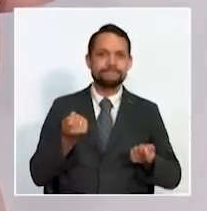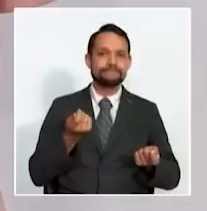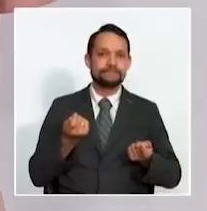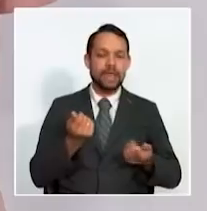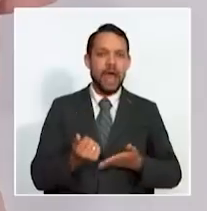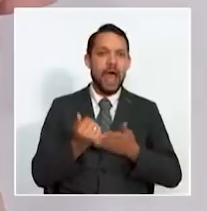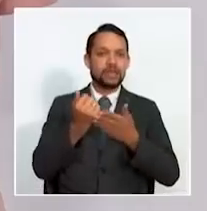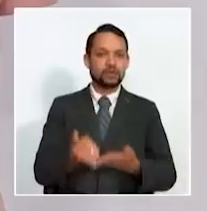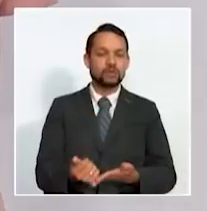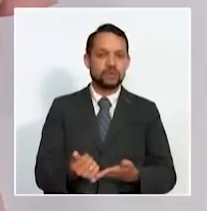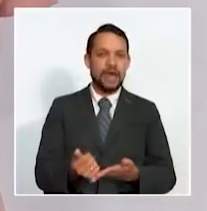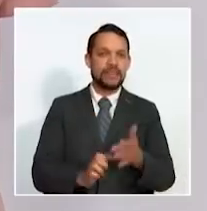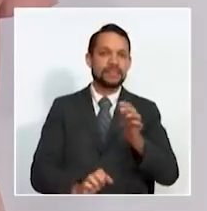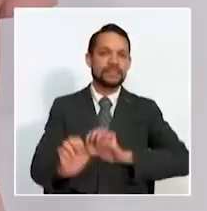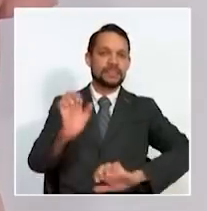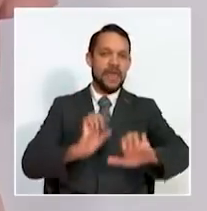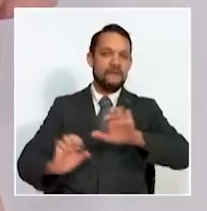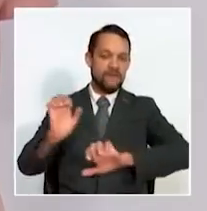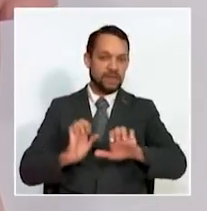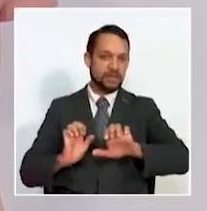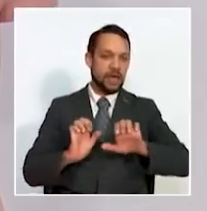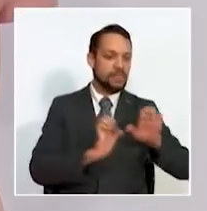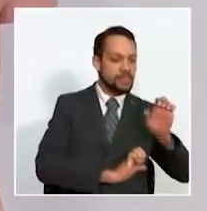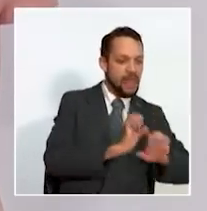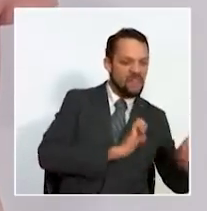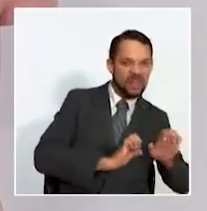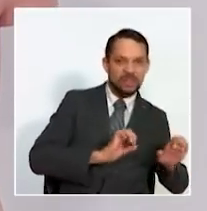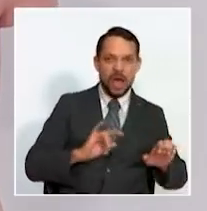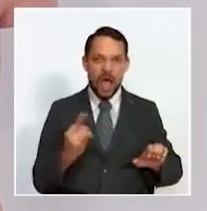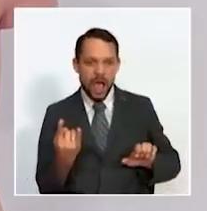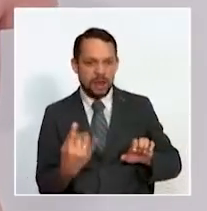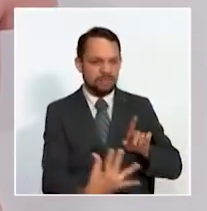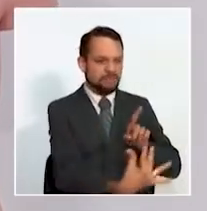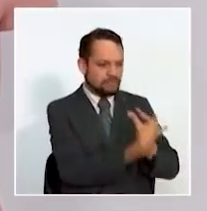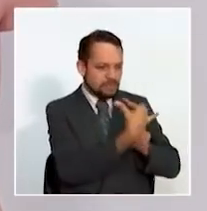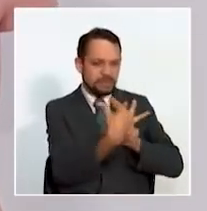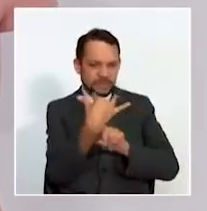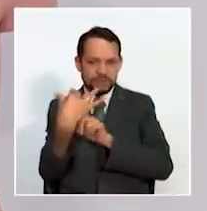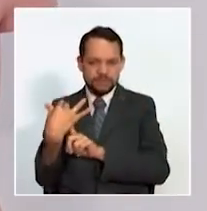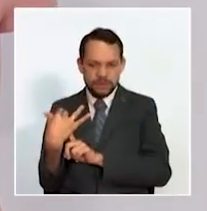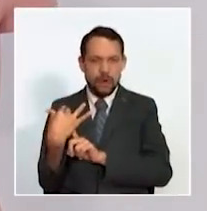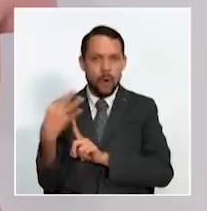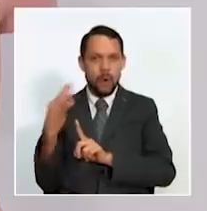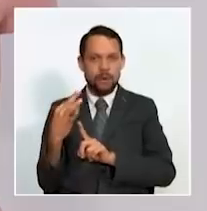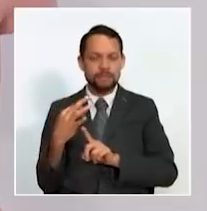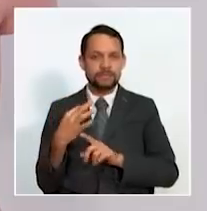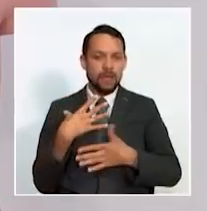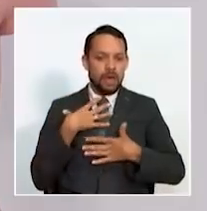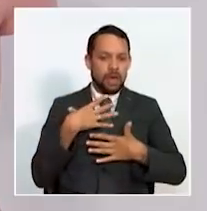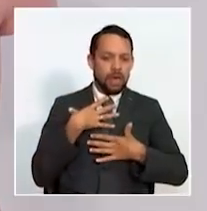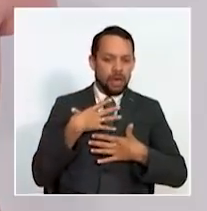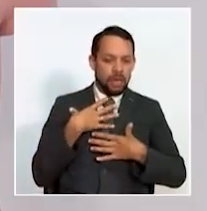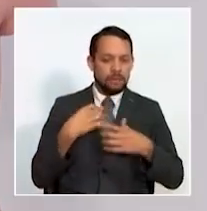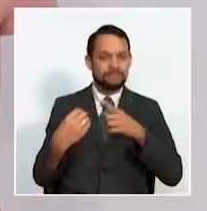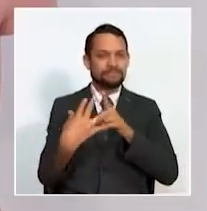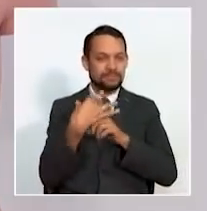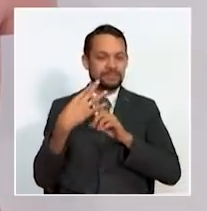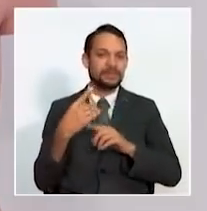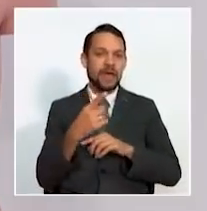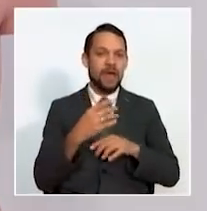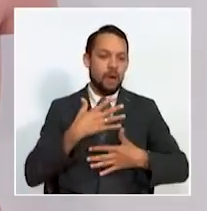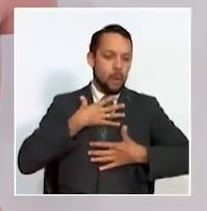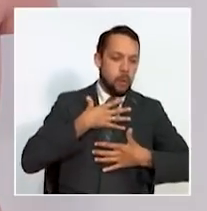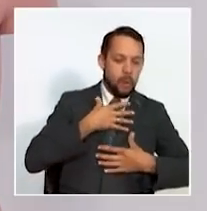factor que lo esté atacando, sea por reacción alérgica o sea por espasmo del bronquio. Pero resulta que